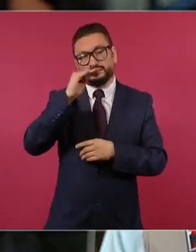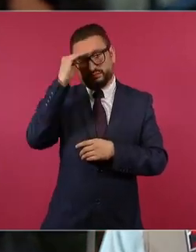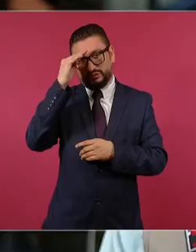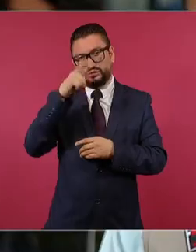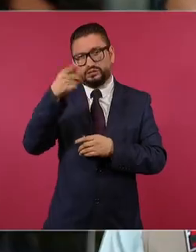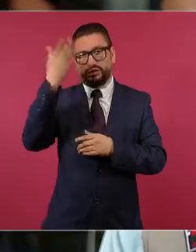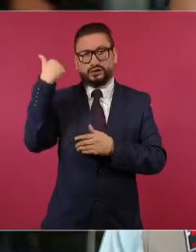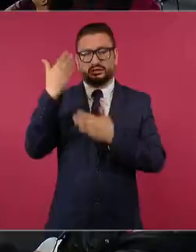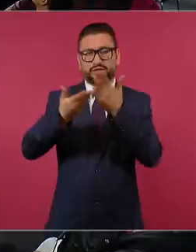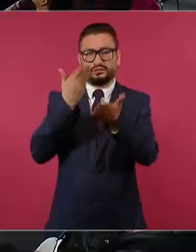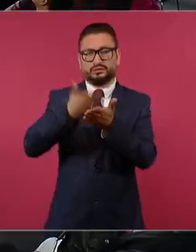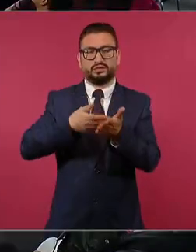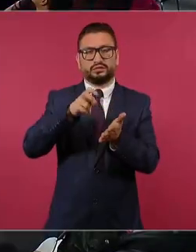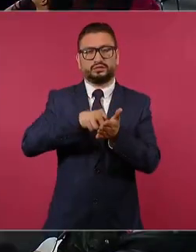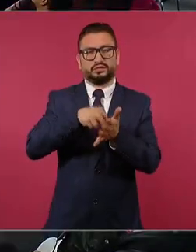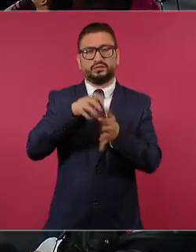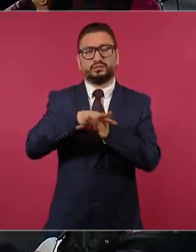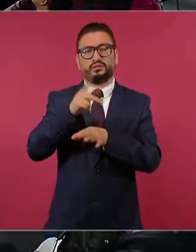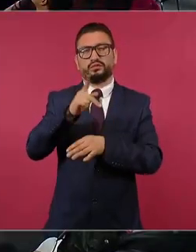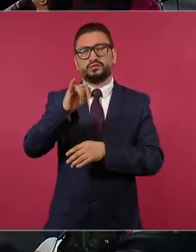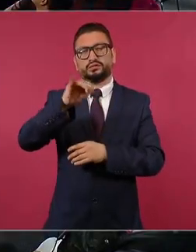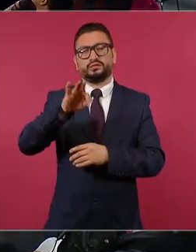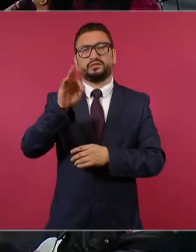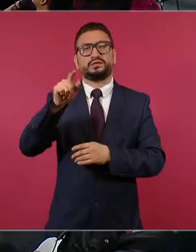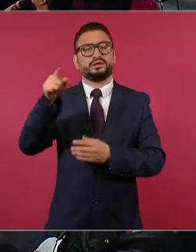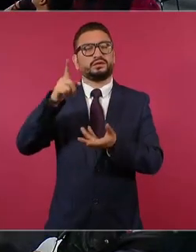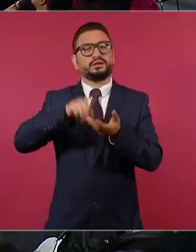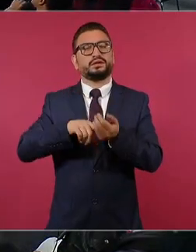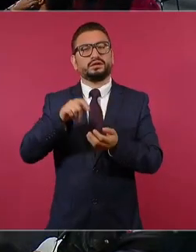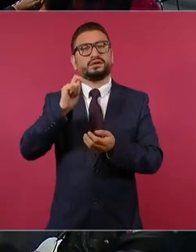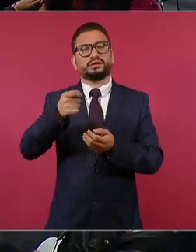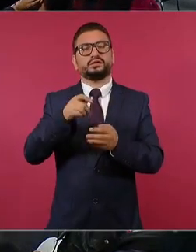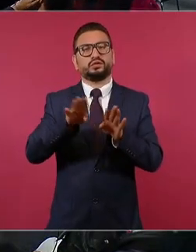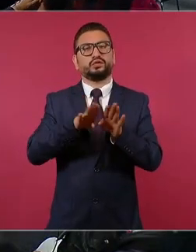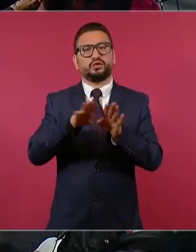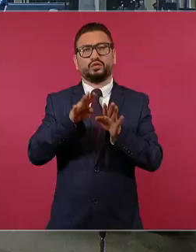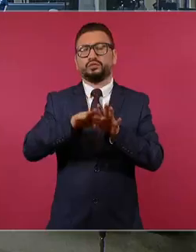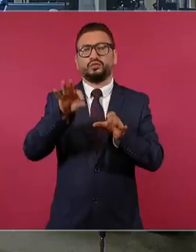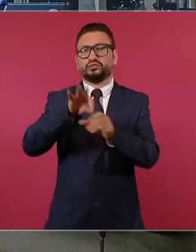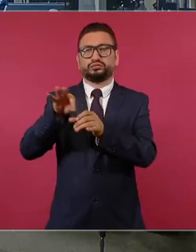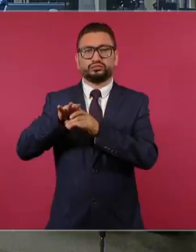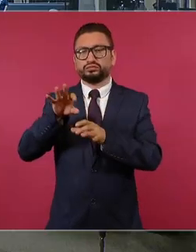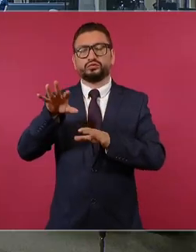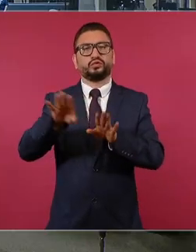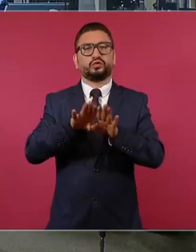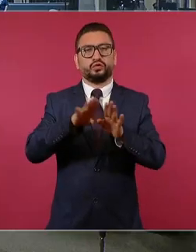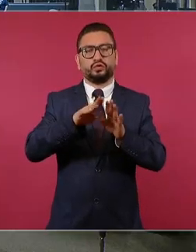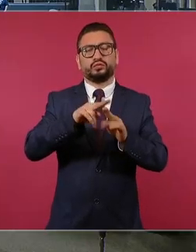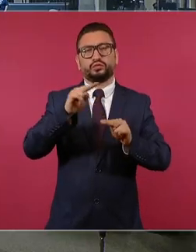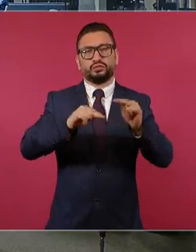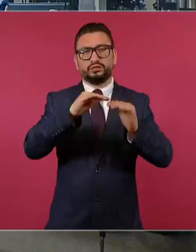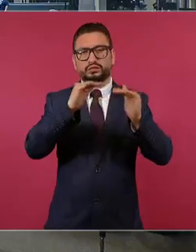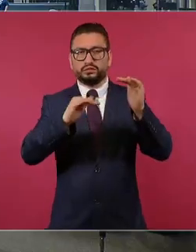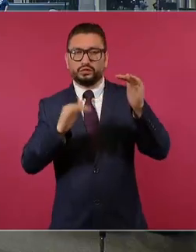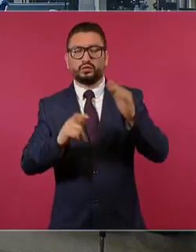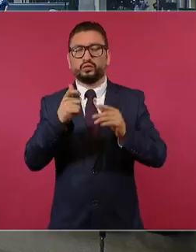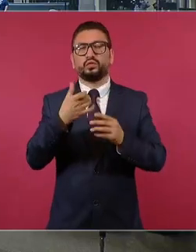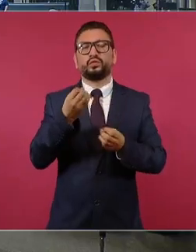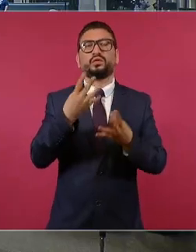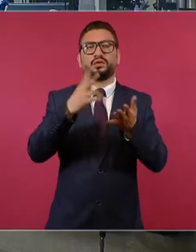planteó la reforma al Poder Judicial, el tema de cómo sería esta elección pareja, escalonada, cuánto